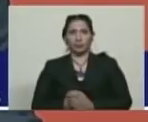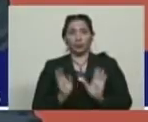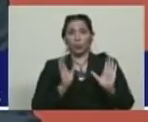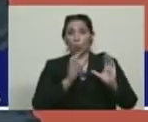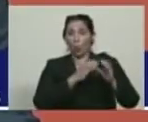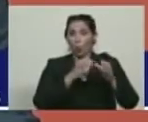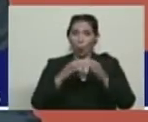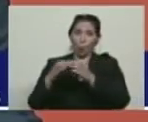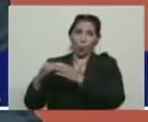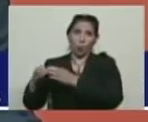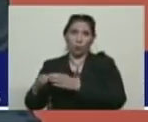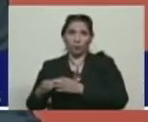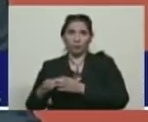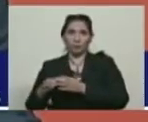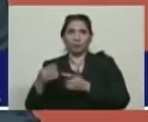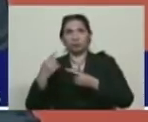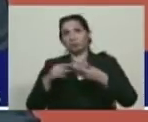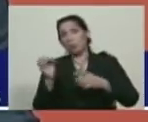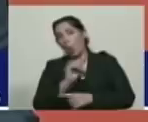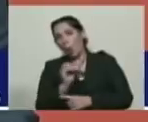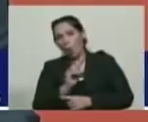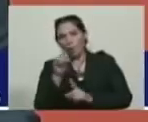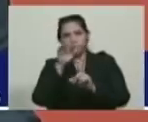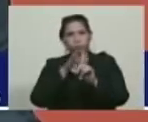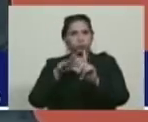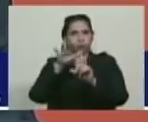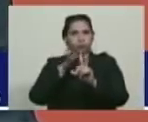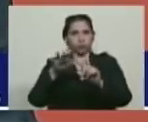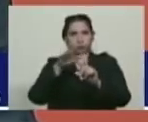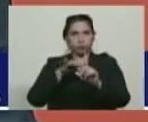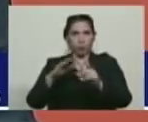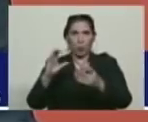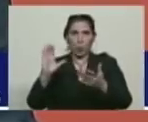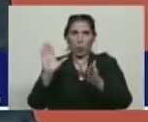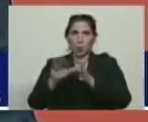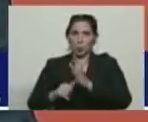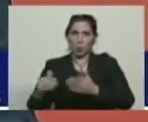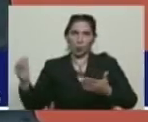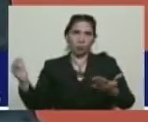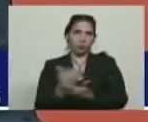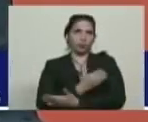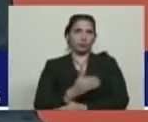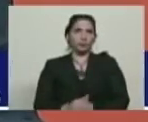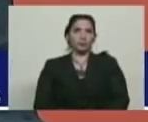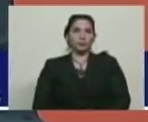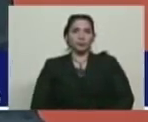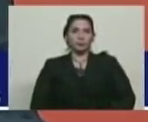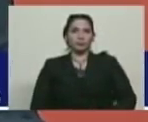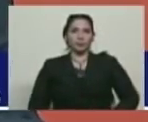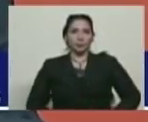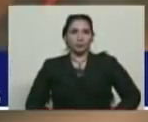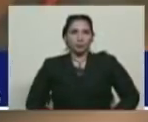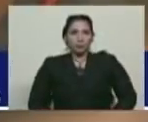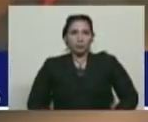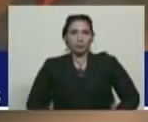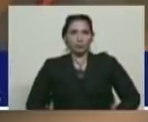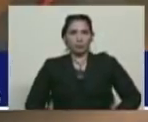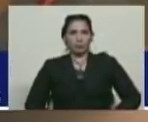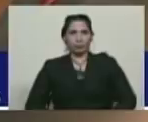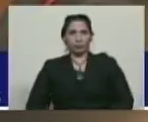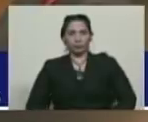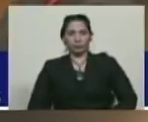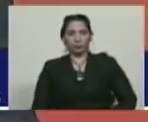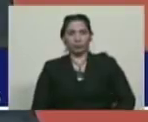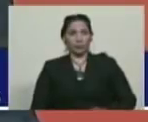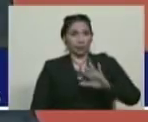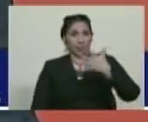o de este tipo de chantaje y extorsión que se implementaban en los mataderos como quinto lugar